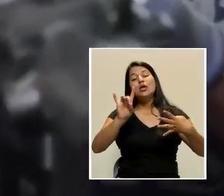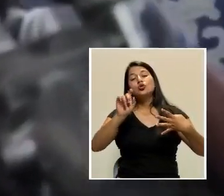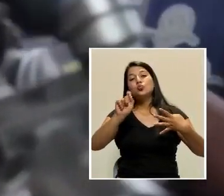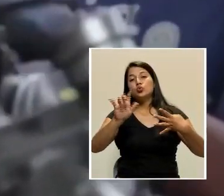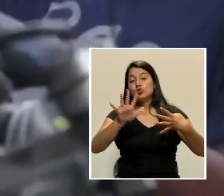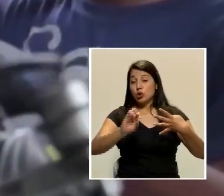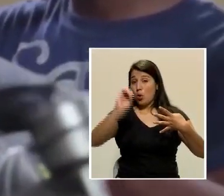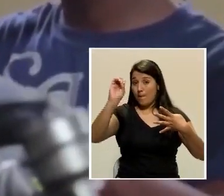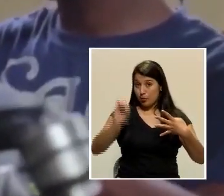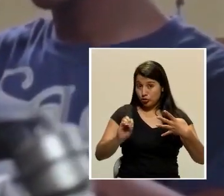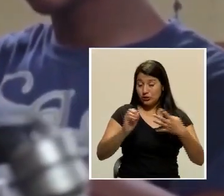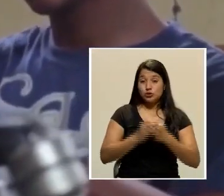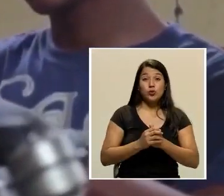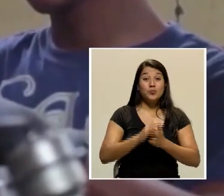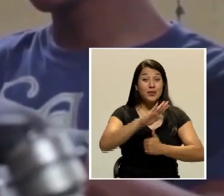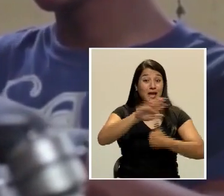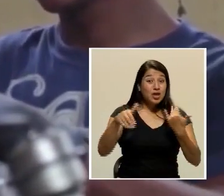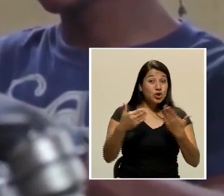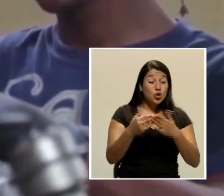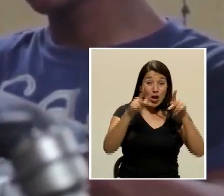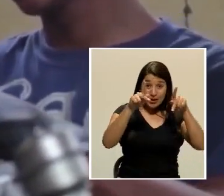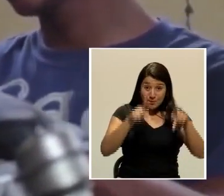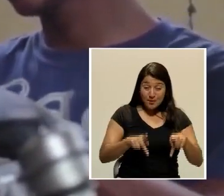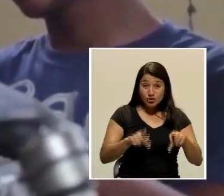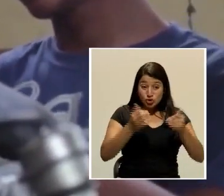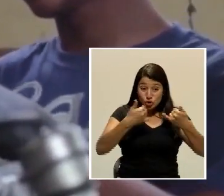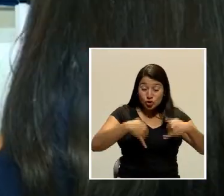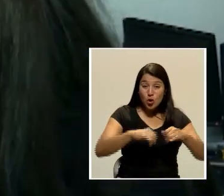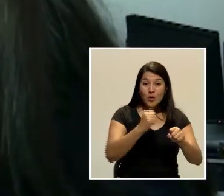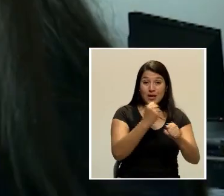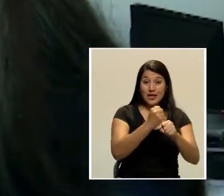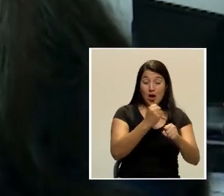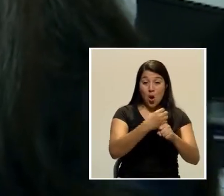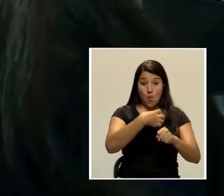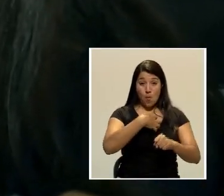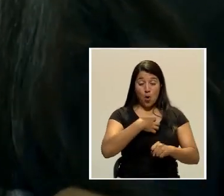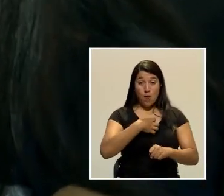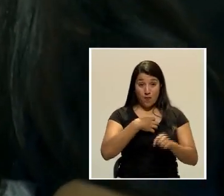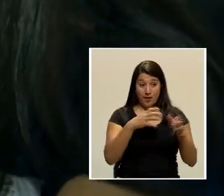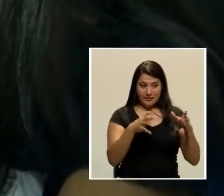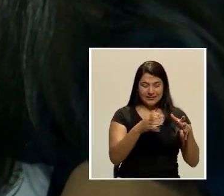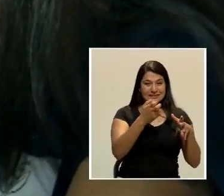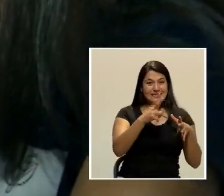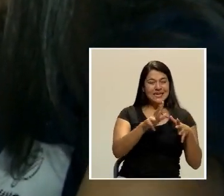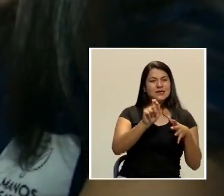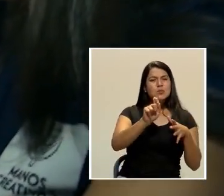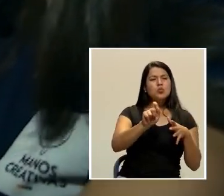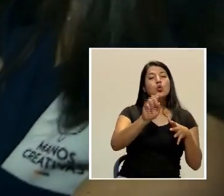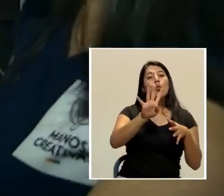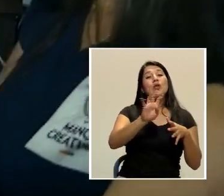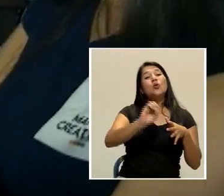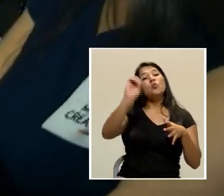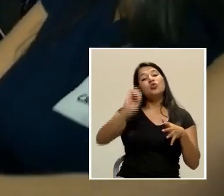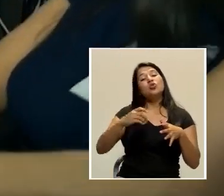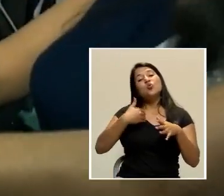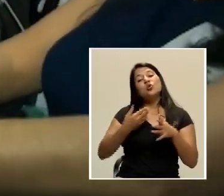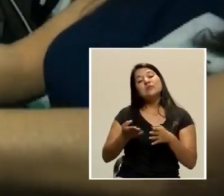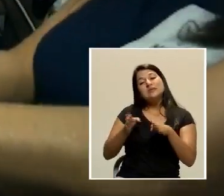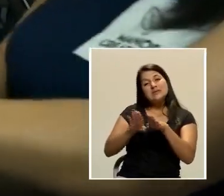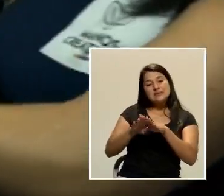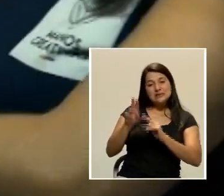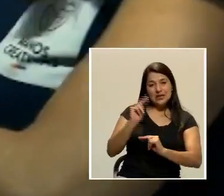de la construcción, la crisis generada por la COVID-19 afectó el empleo en un 51%. Entre tanto, comercio y reparación